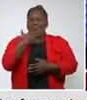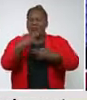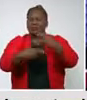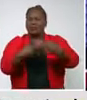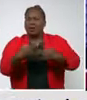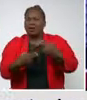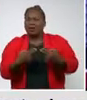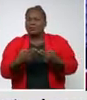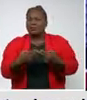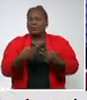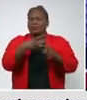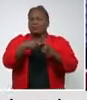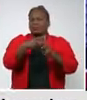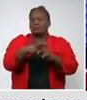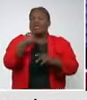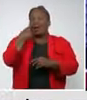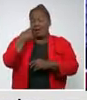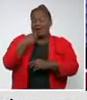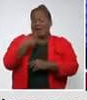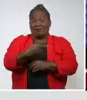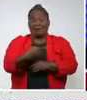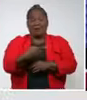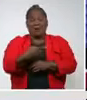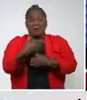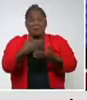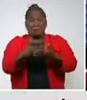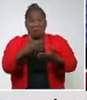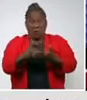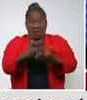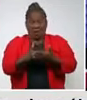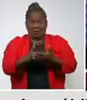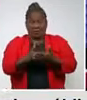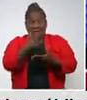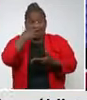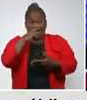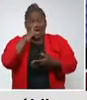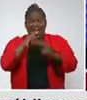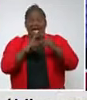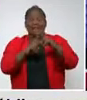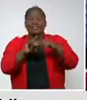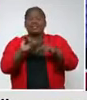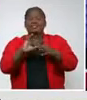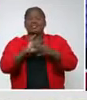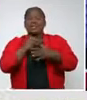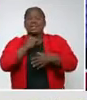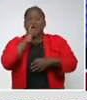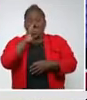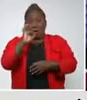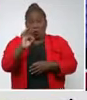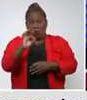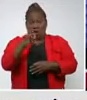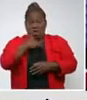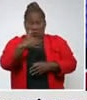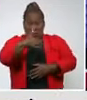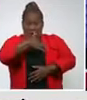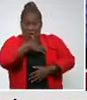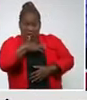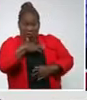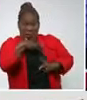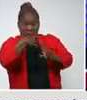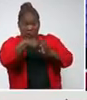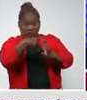Test de antígenos, una concordancia. Le llaman concordancia cuando a mí me da positivo y